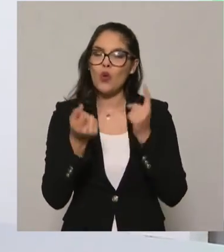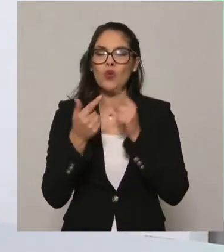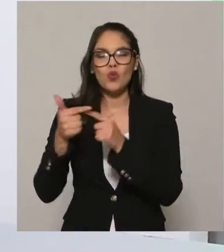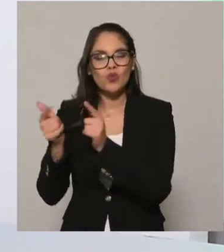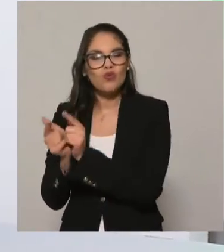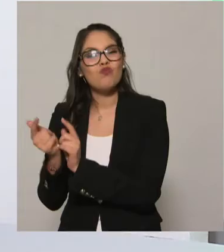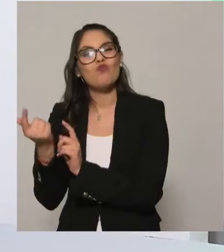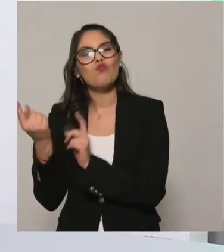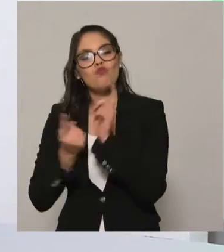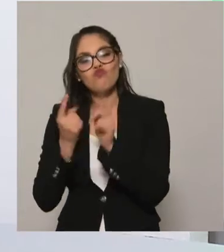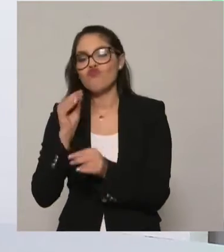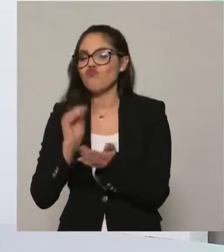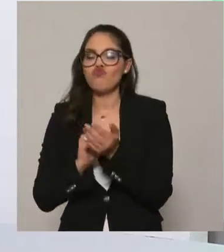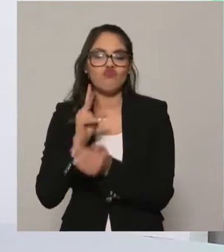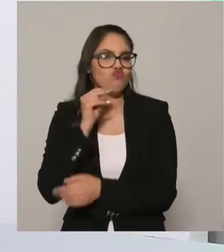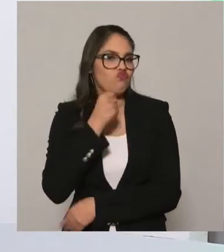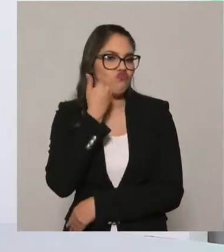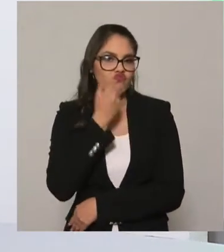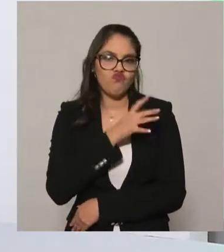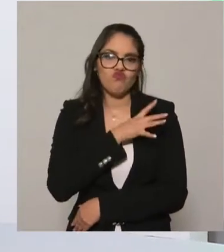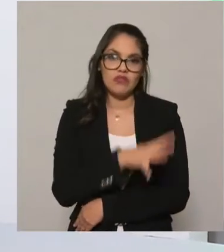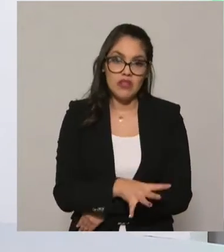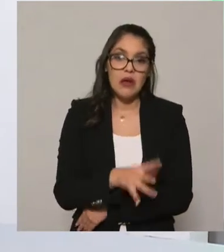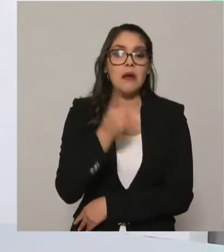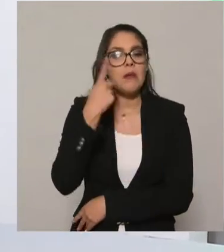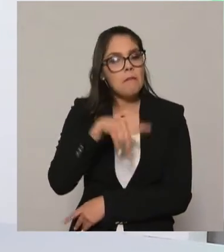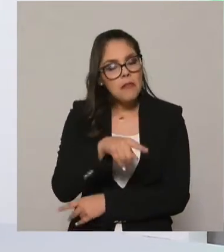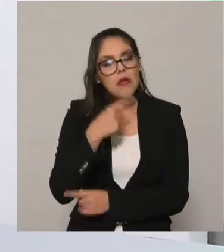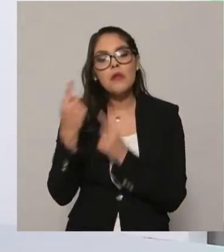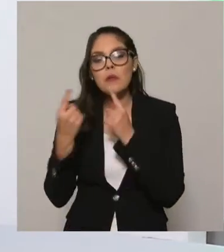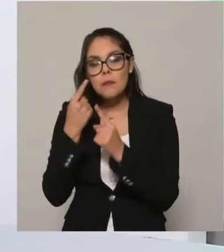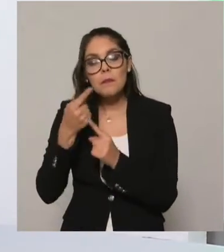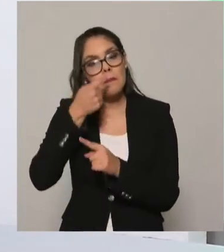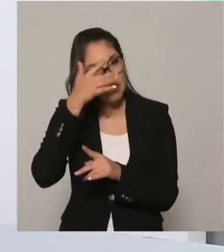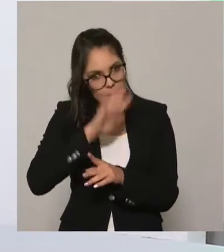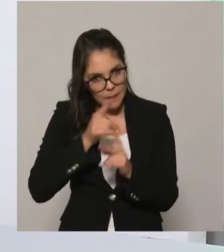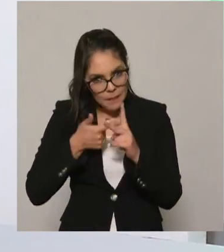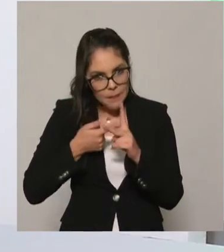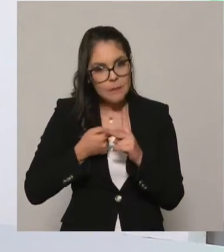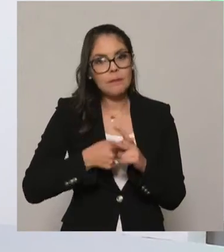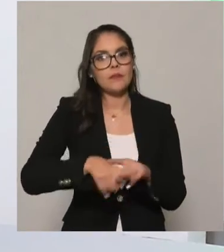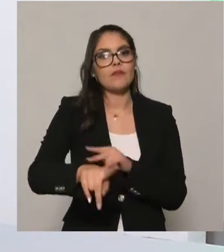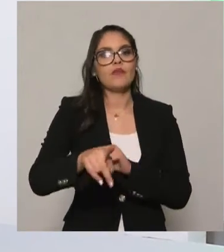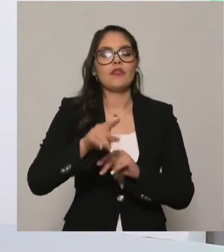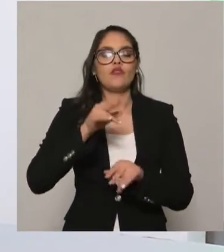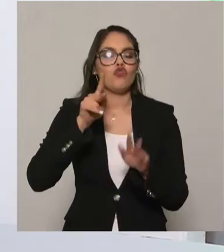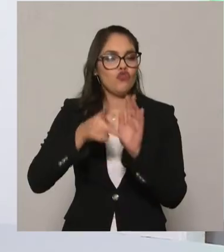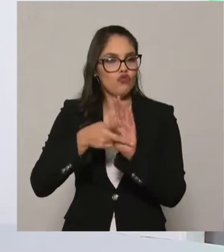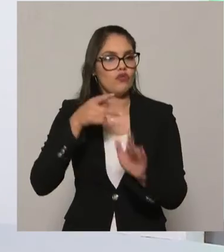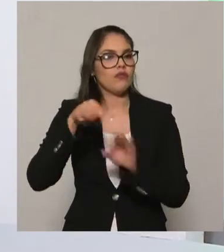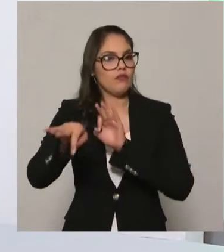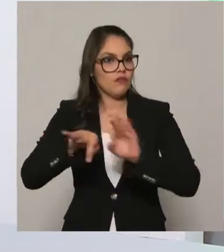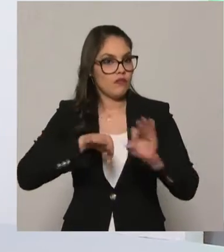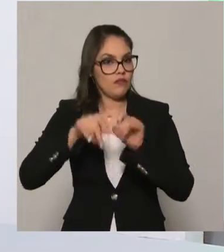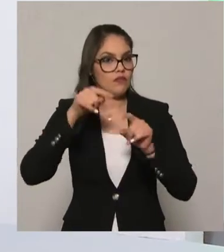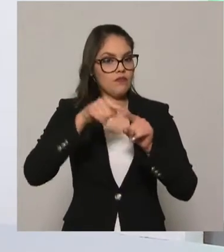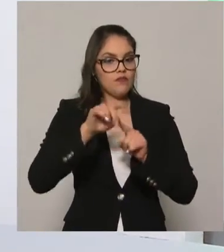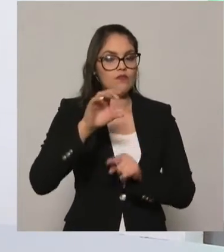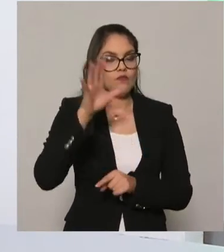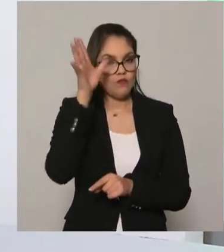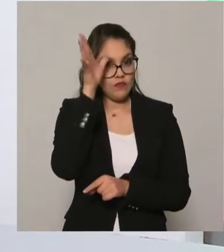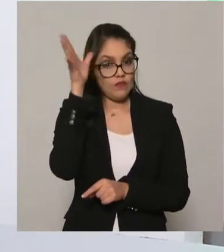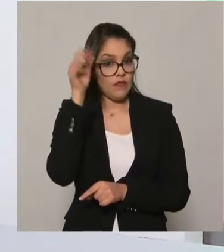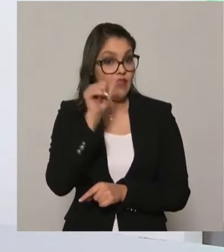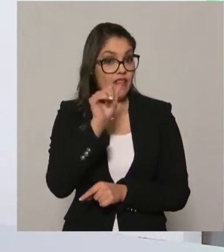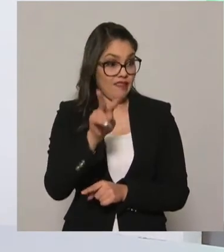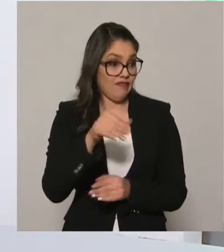la decisión de reiniciar estas obras. Van a empezar con el confinamiento, con la instalación de vallas sobre la avenida Cuauhtémoc, que estaremos